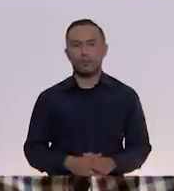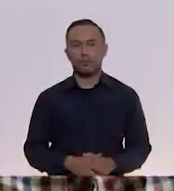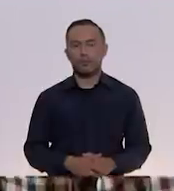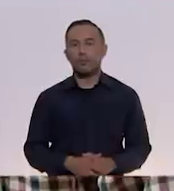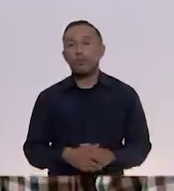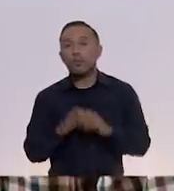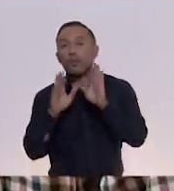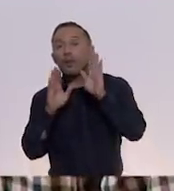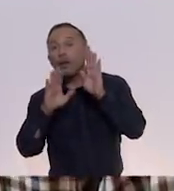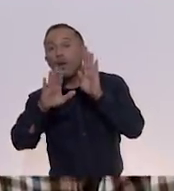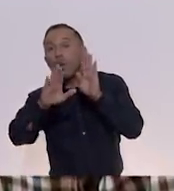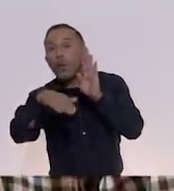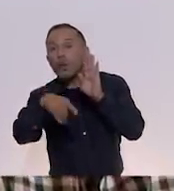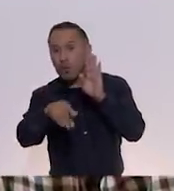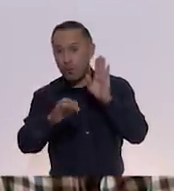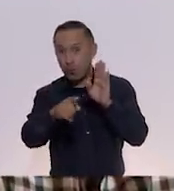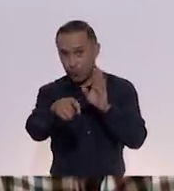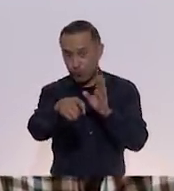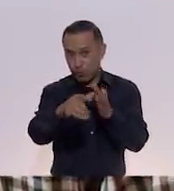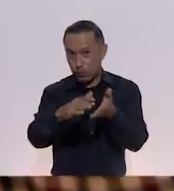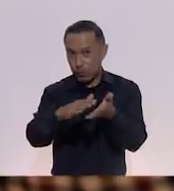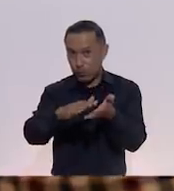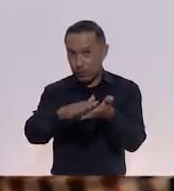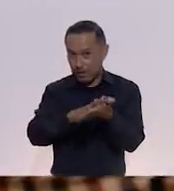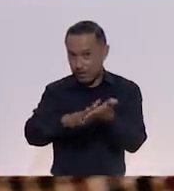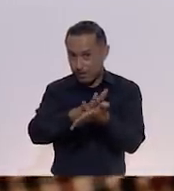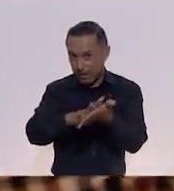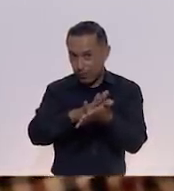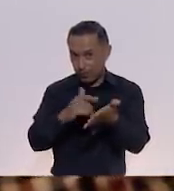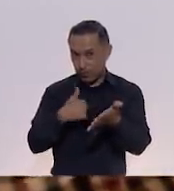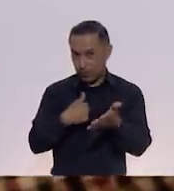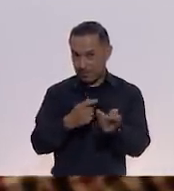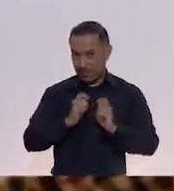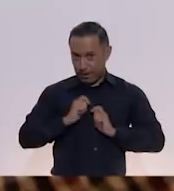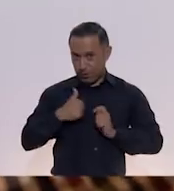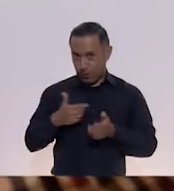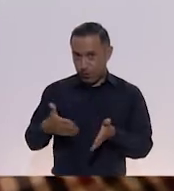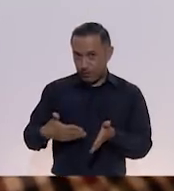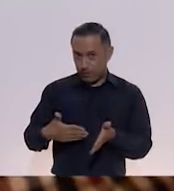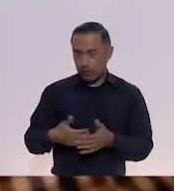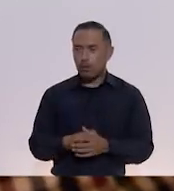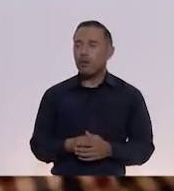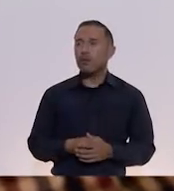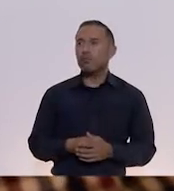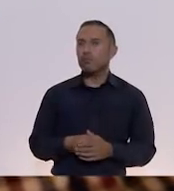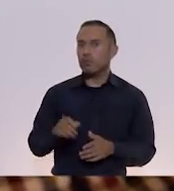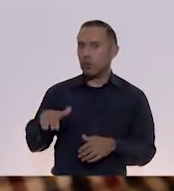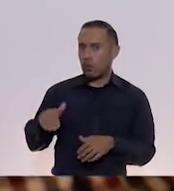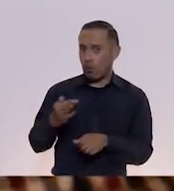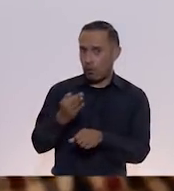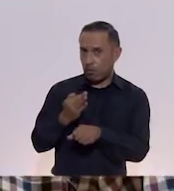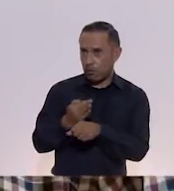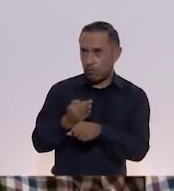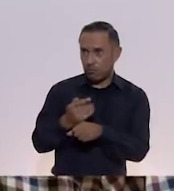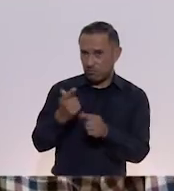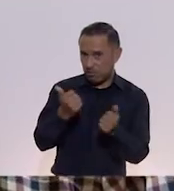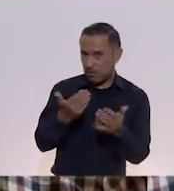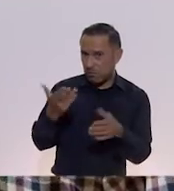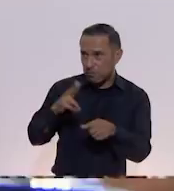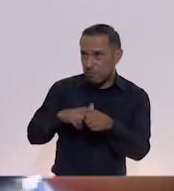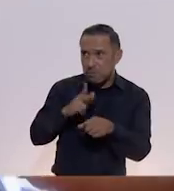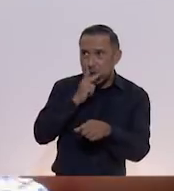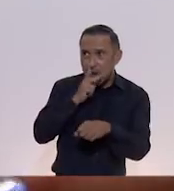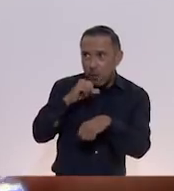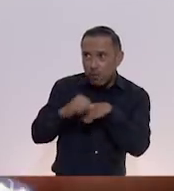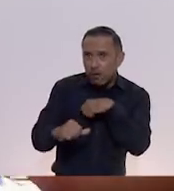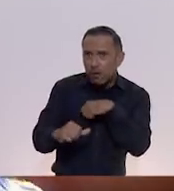Oye, ¿qué te parece si tú lavas los platos y yo hago de cenar? Oye, a esta hora ya deben de estar operando a mi papá. ¿Y si